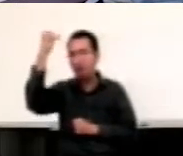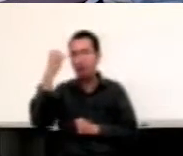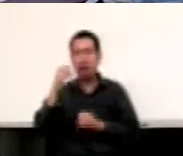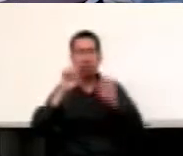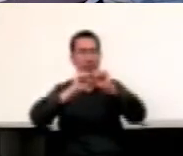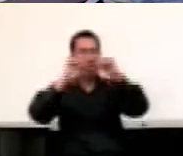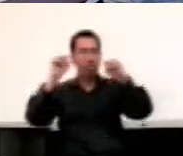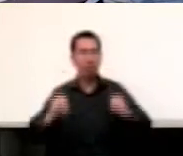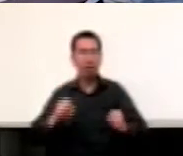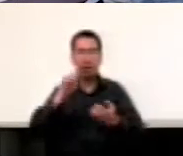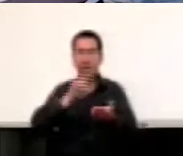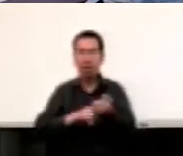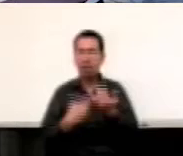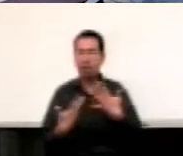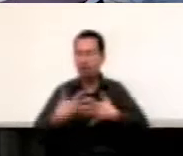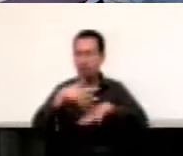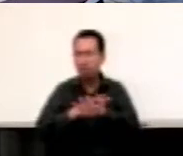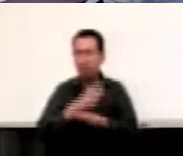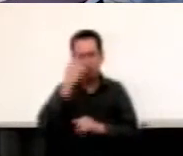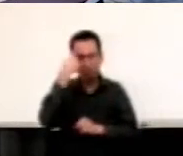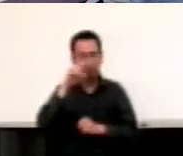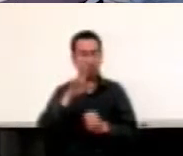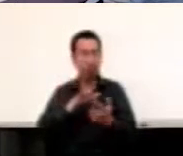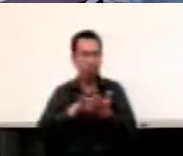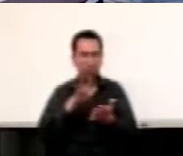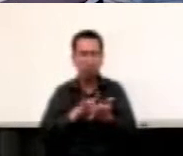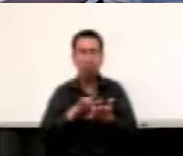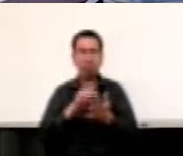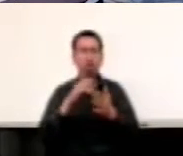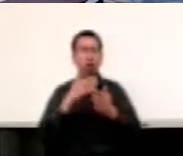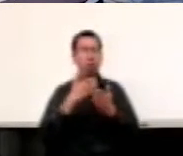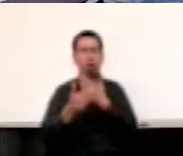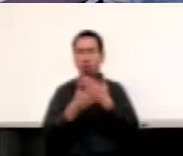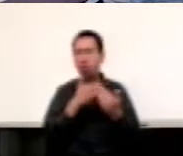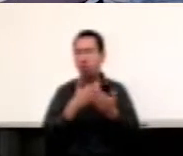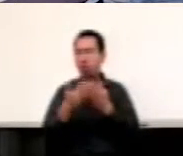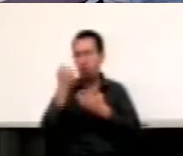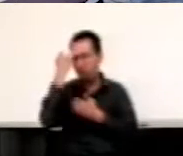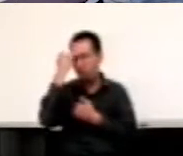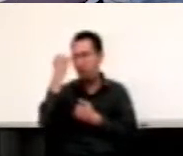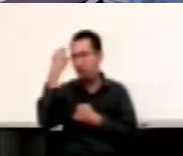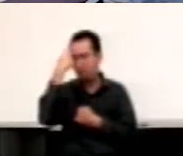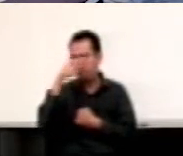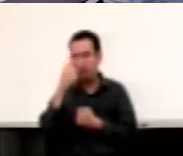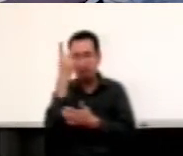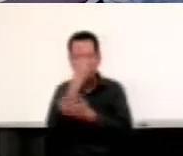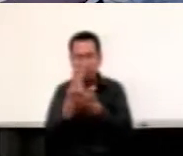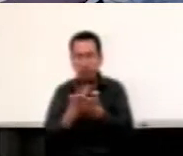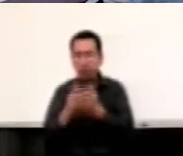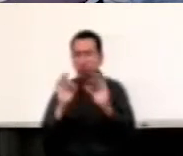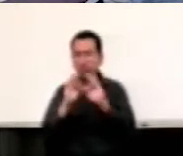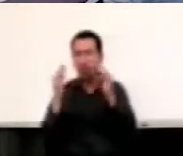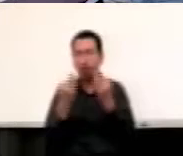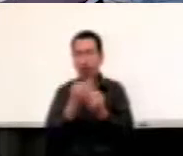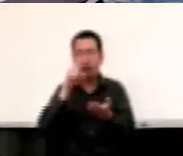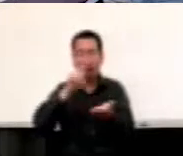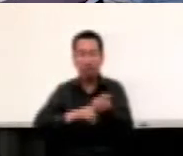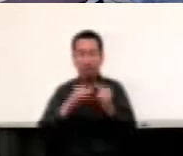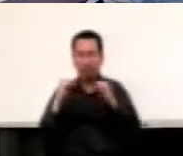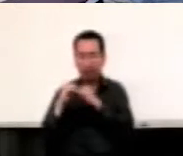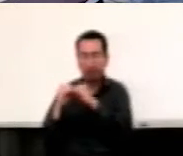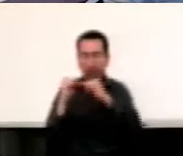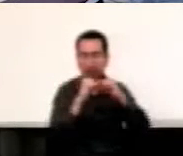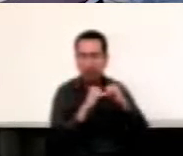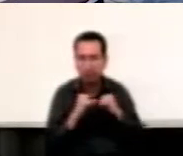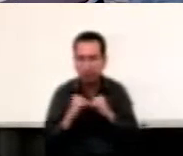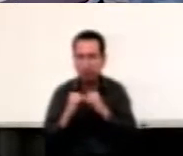Sistema Integral de Planeación, Seguimiento y Evaluación, el Modelo Integral de Planeación y el Plan Estratégico Institucionales.